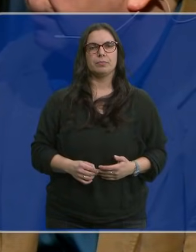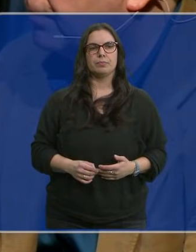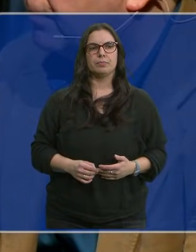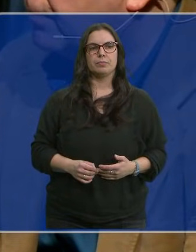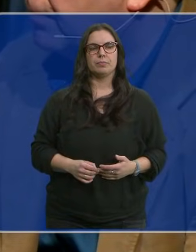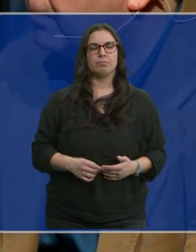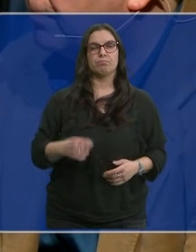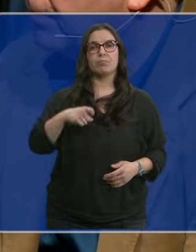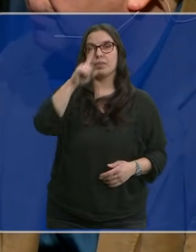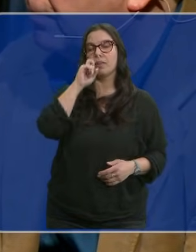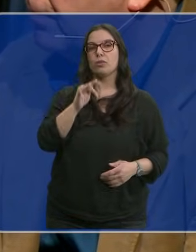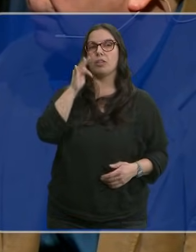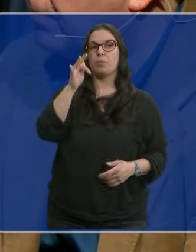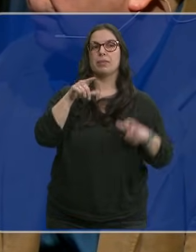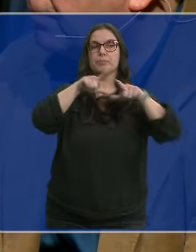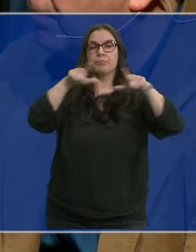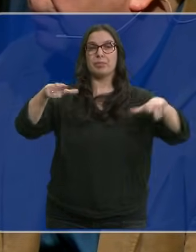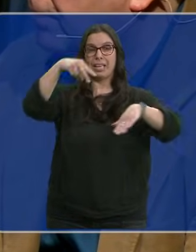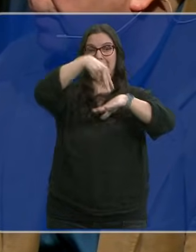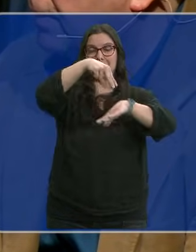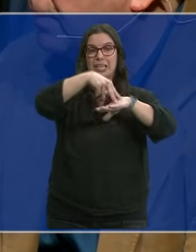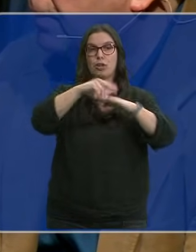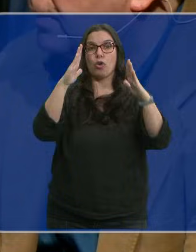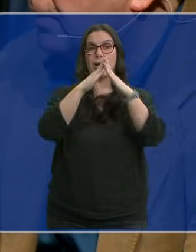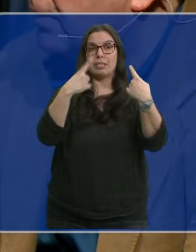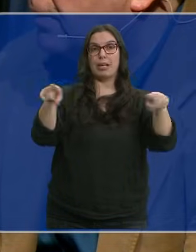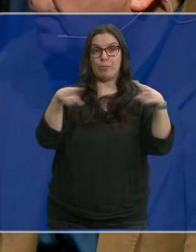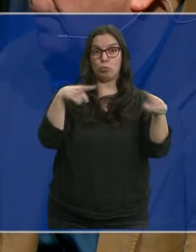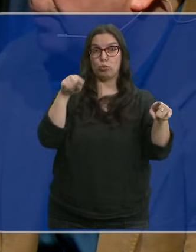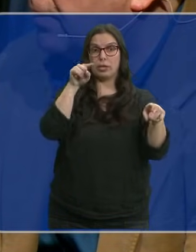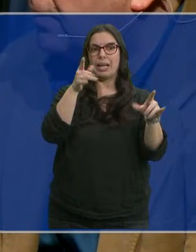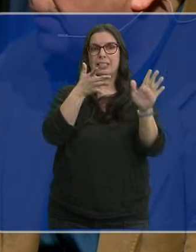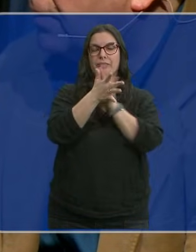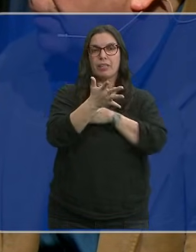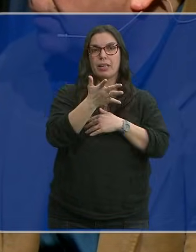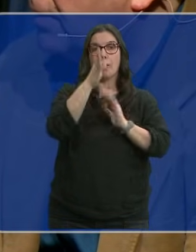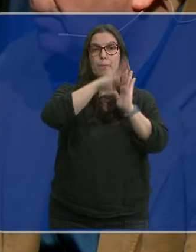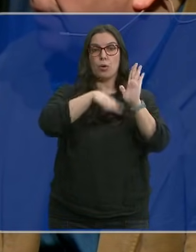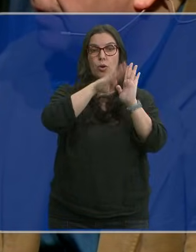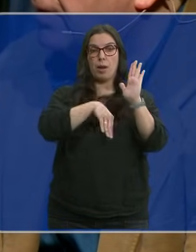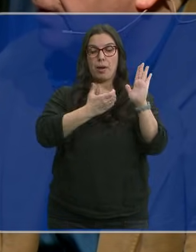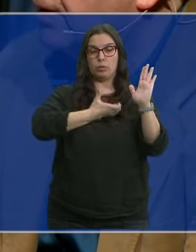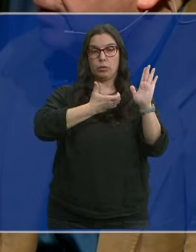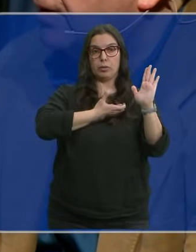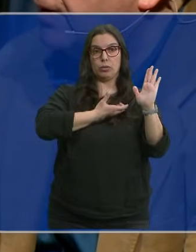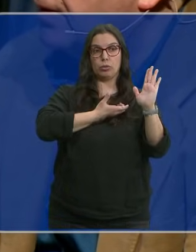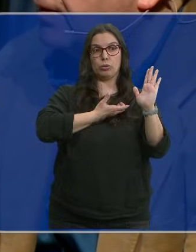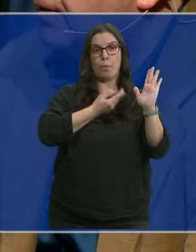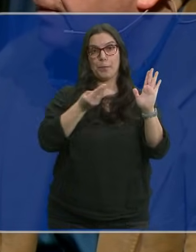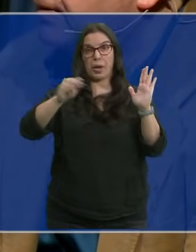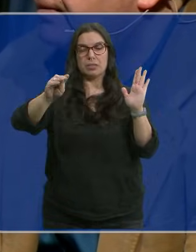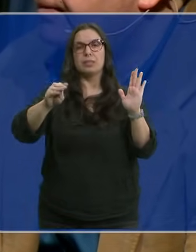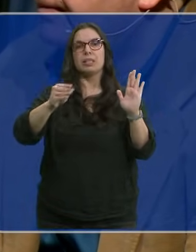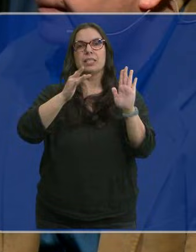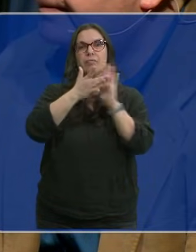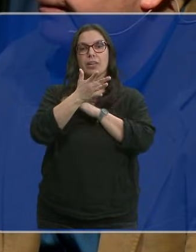Esta edición incorpora el escenario de la Casa de la Música y el teatro, lo que sumándose a la programación municipal permite